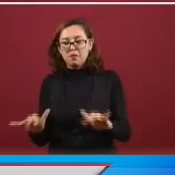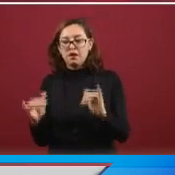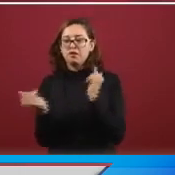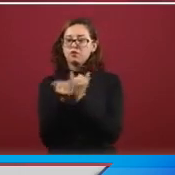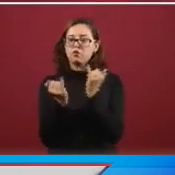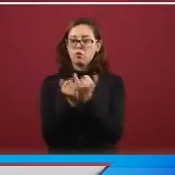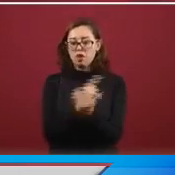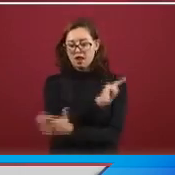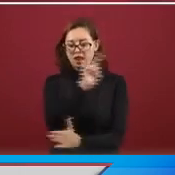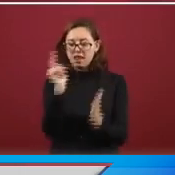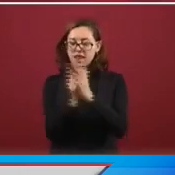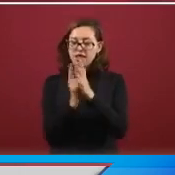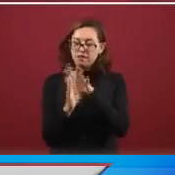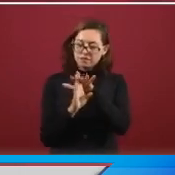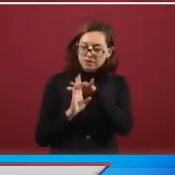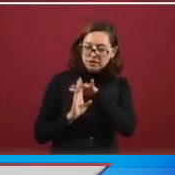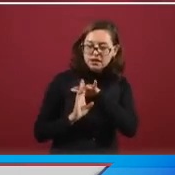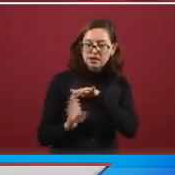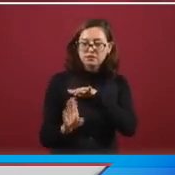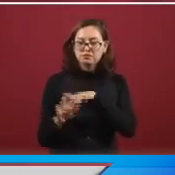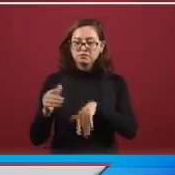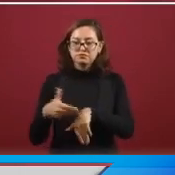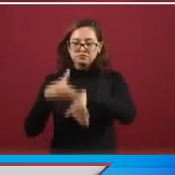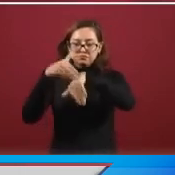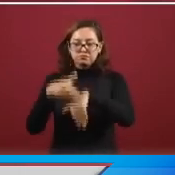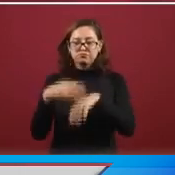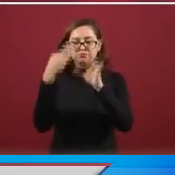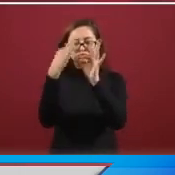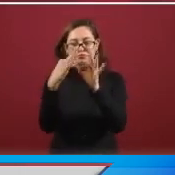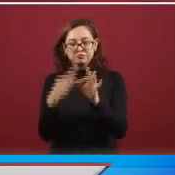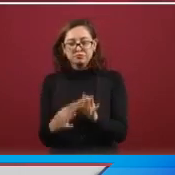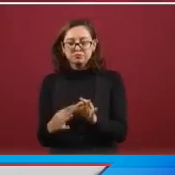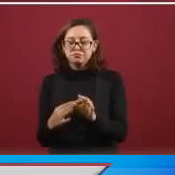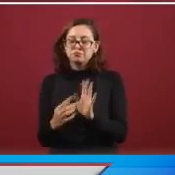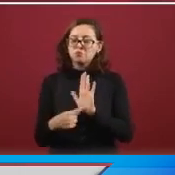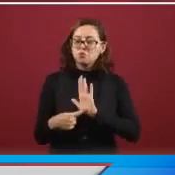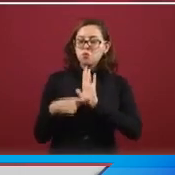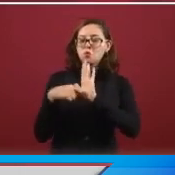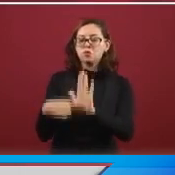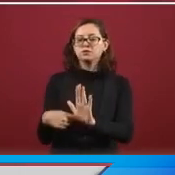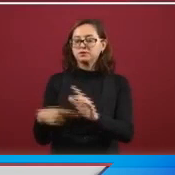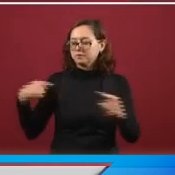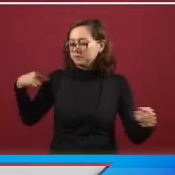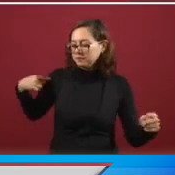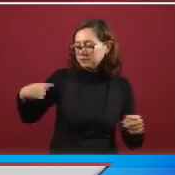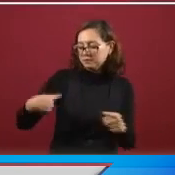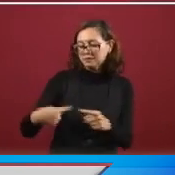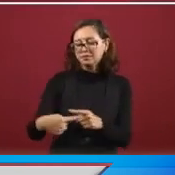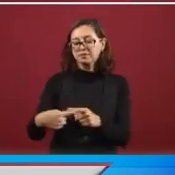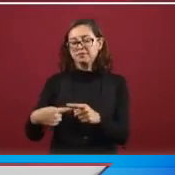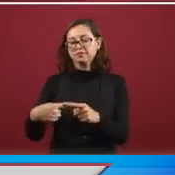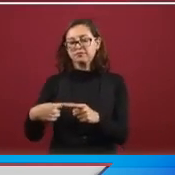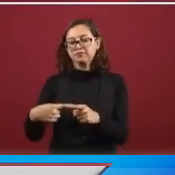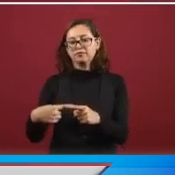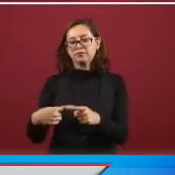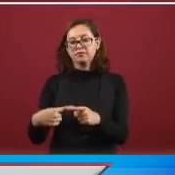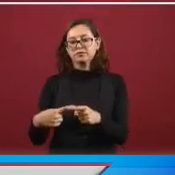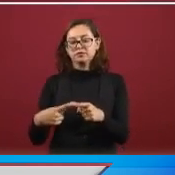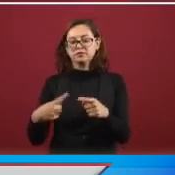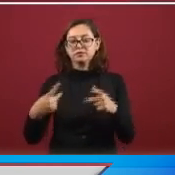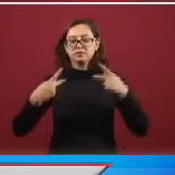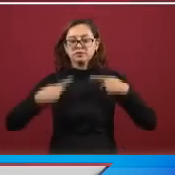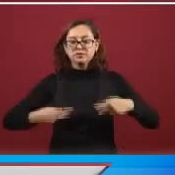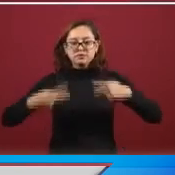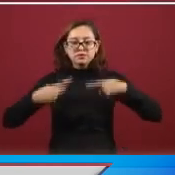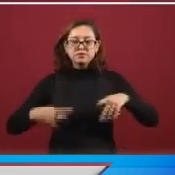de la Guardia Nacional, la reducción de este flujo fue de un 36%. Se ha procedido a aplicar la ley de migración vigente de manera eficaz.